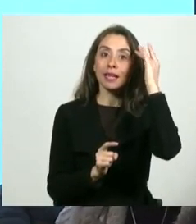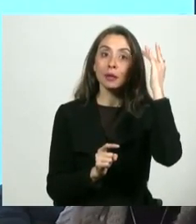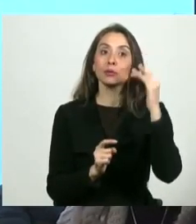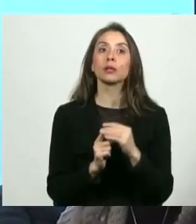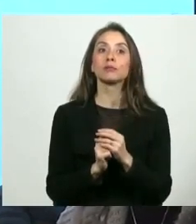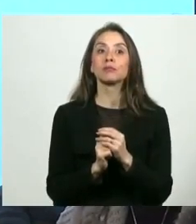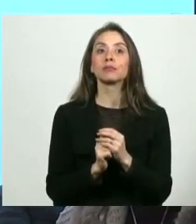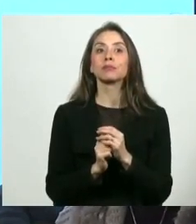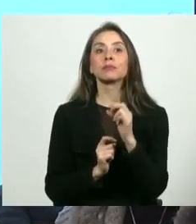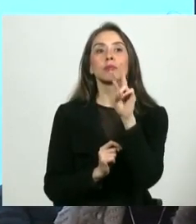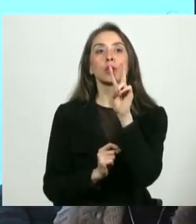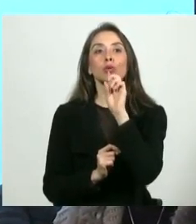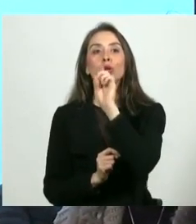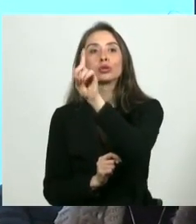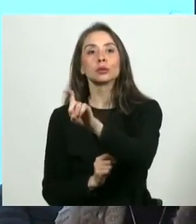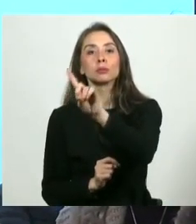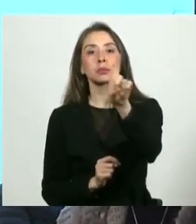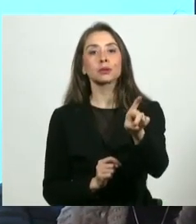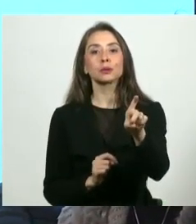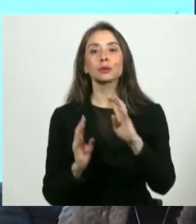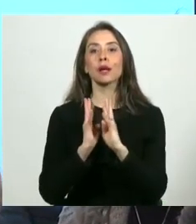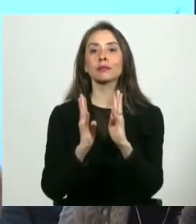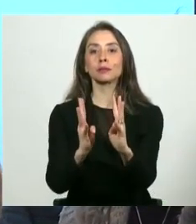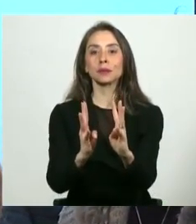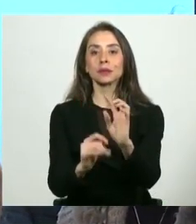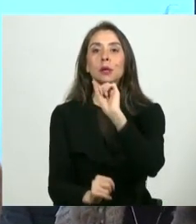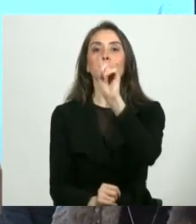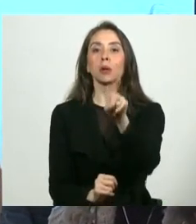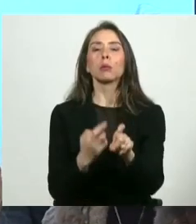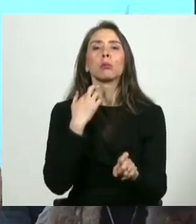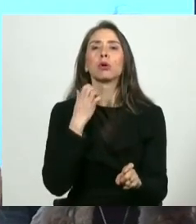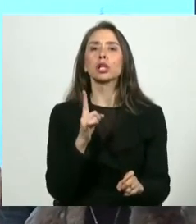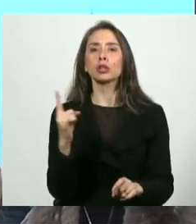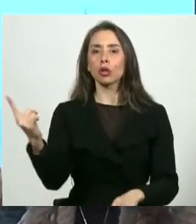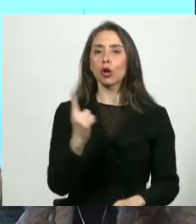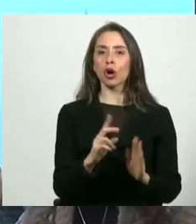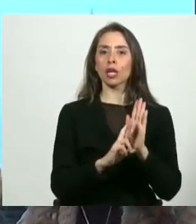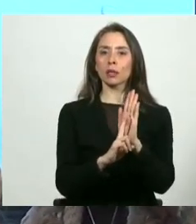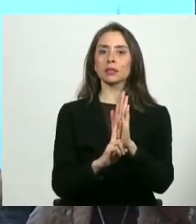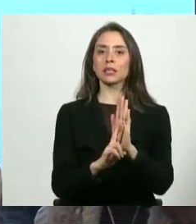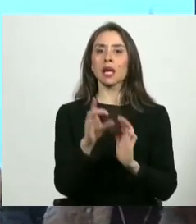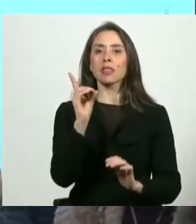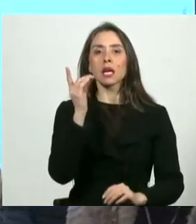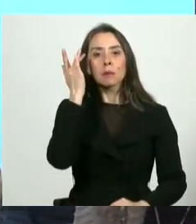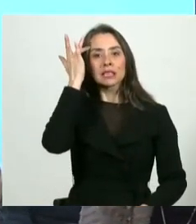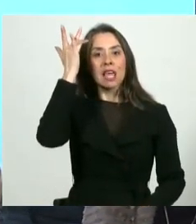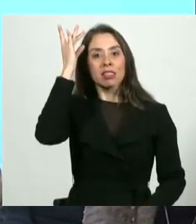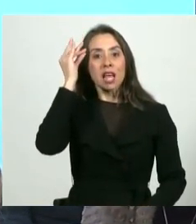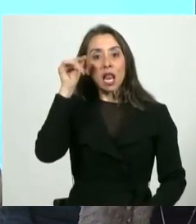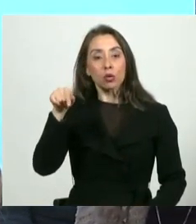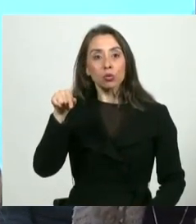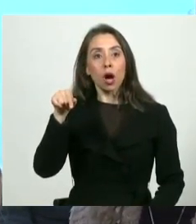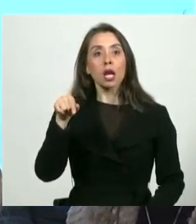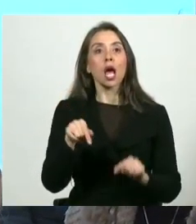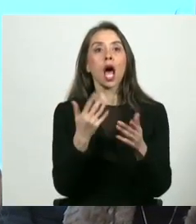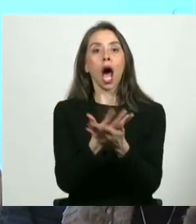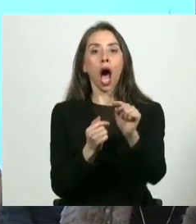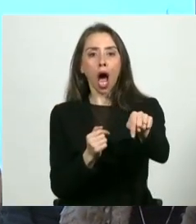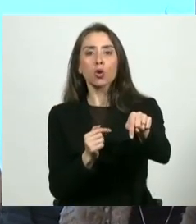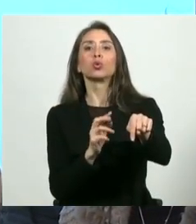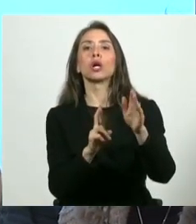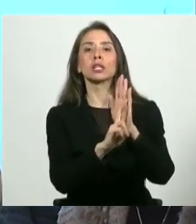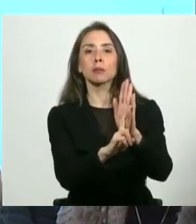quería hacer 2 preguntas al panel. Primero, preguntar por qué no hay un representante de la discapacidad intelectual dentro, como hay